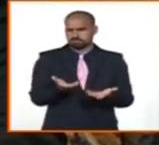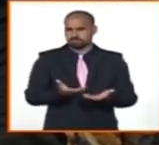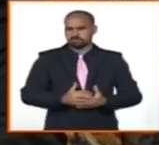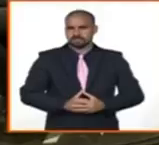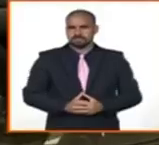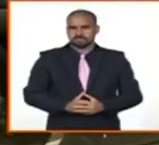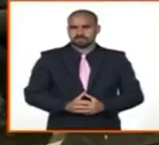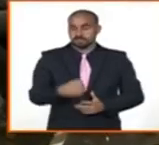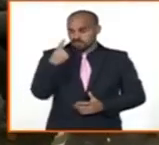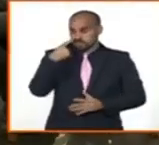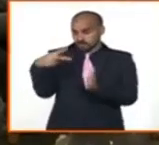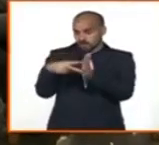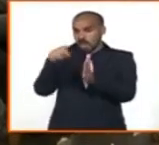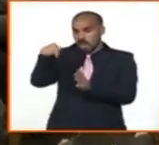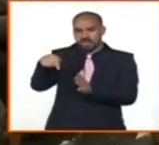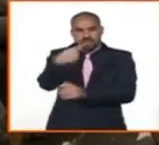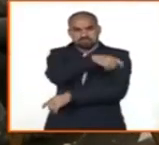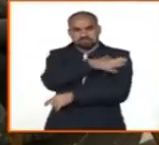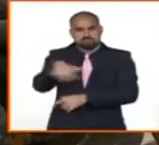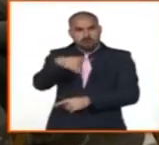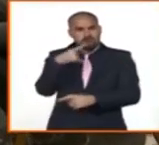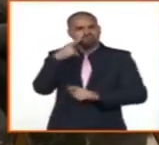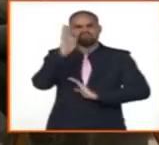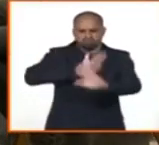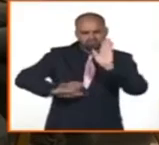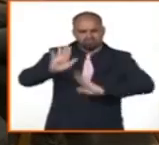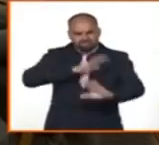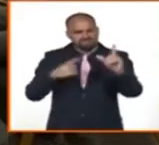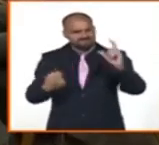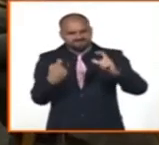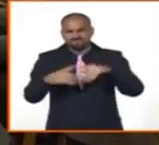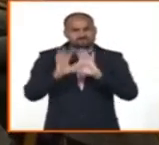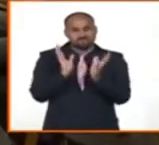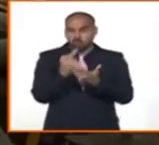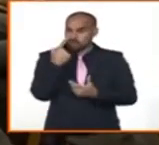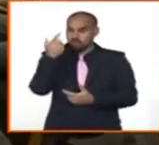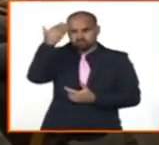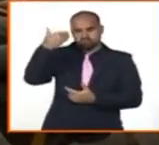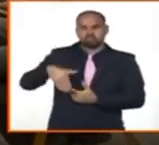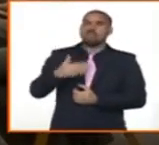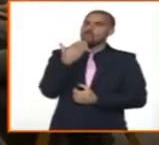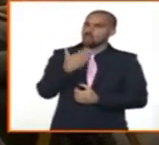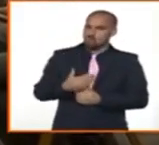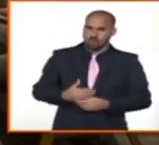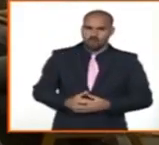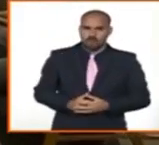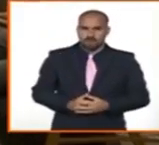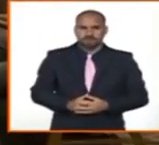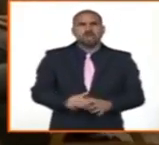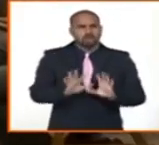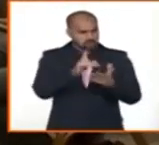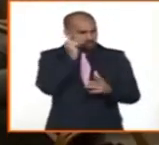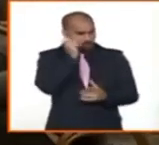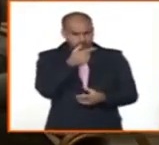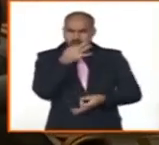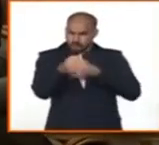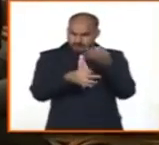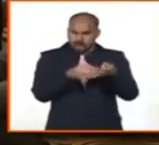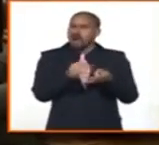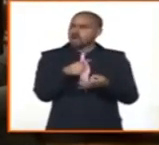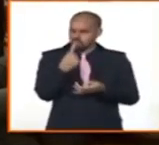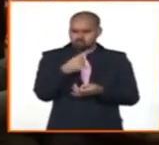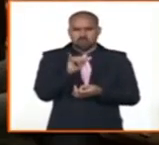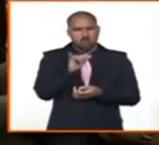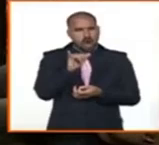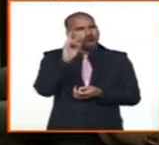peleando, defendiéndose con una dignidad tremenda. Y vamos a la observación que tú haces, la vamos a tener en cuenta,